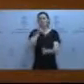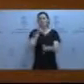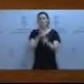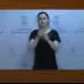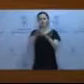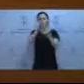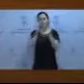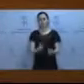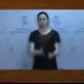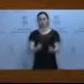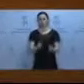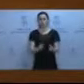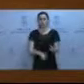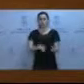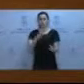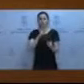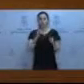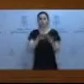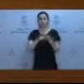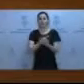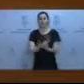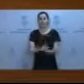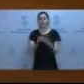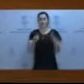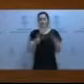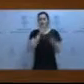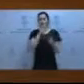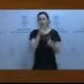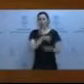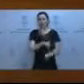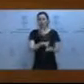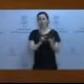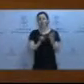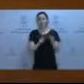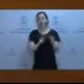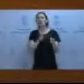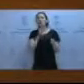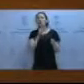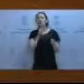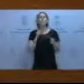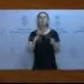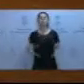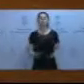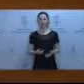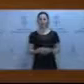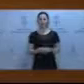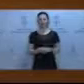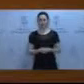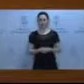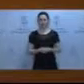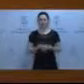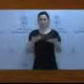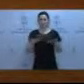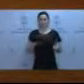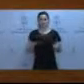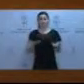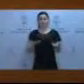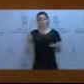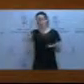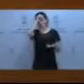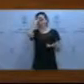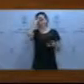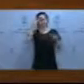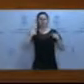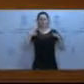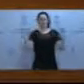Generales del Estado del 2016. ¿Y ahora qué lo hacen ustedes? ¿Cómo se le llama eso? Nada vamos a objetar en relación con las mejoras